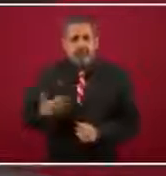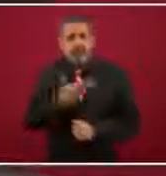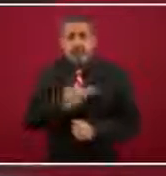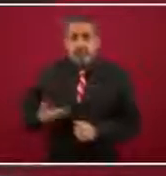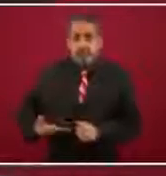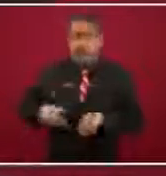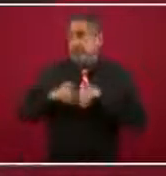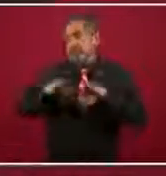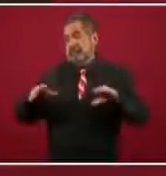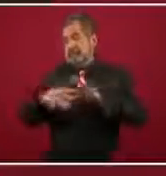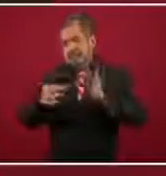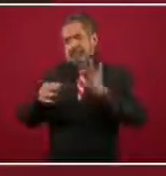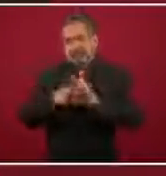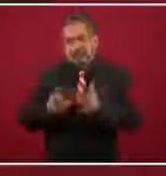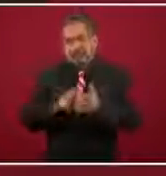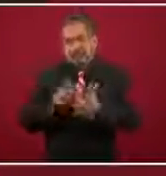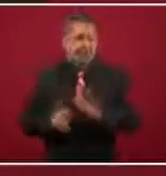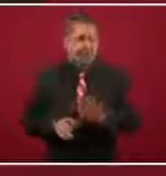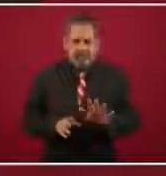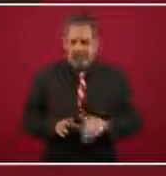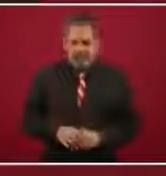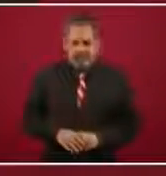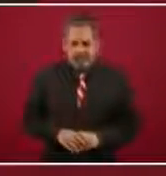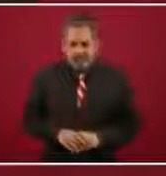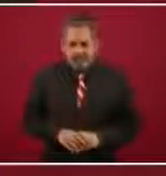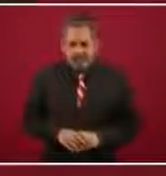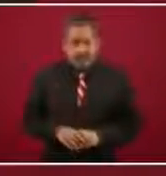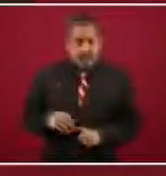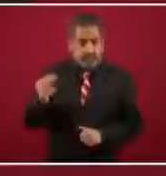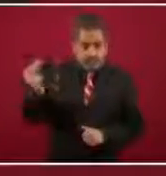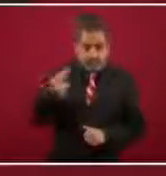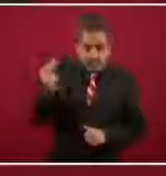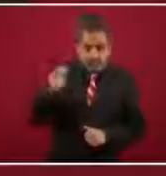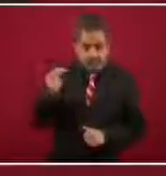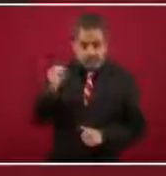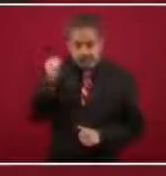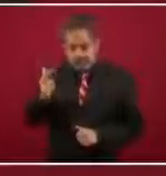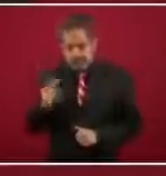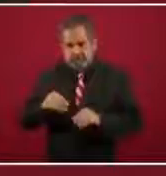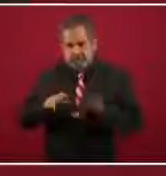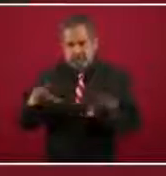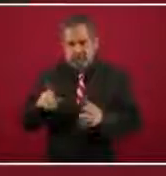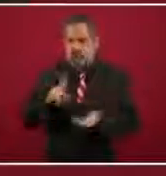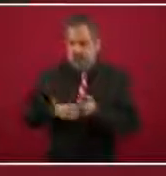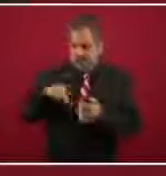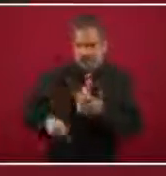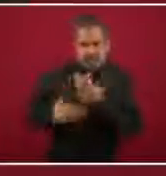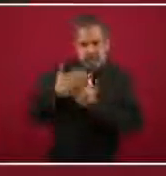presidencial. No, cuando se necesite. Además, tenemos este medio que es muy importante.